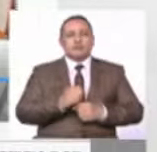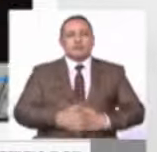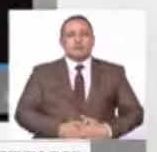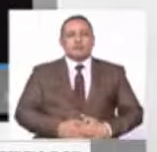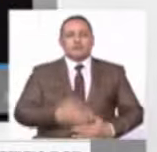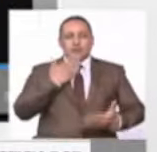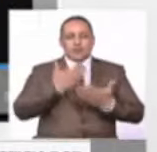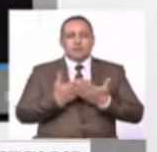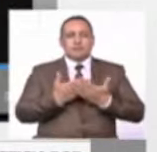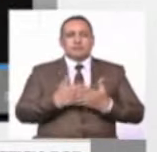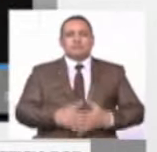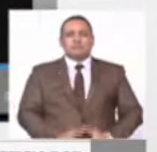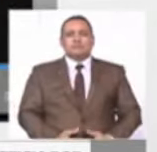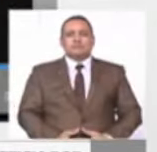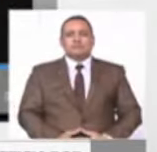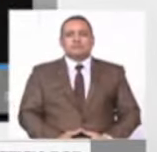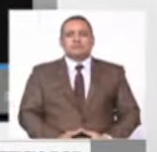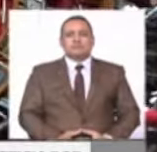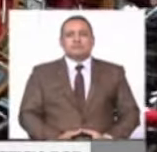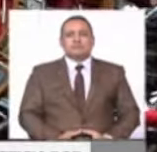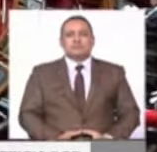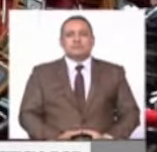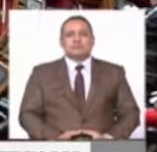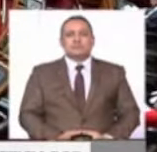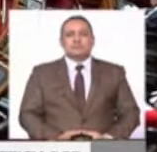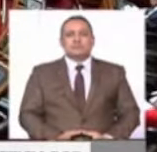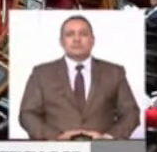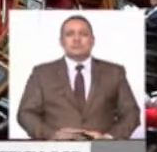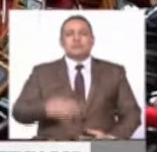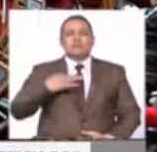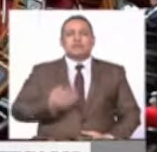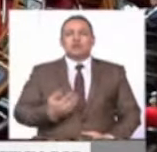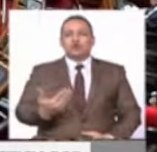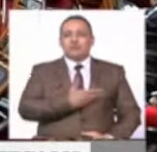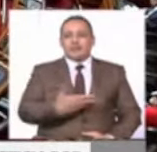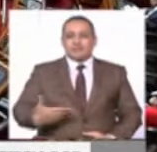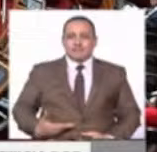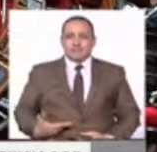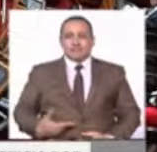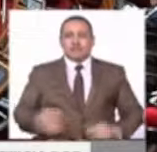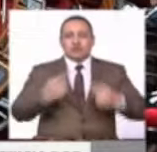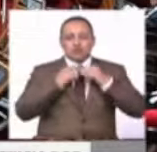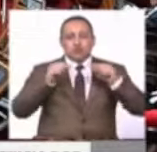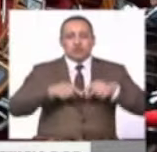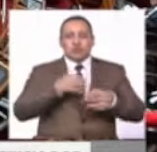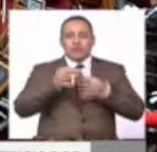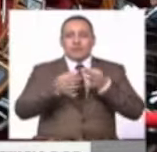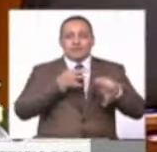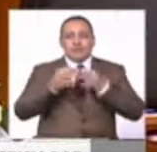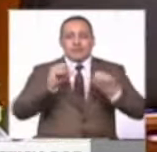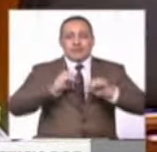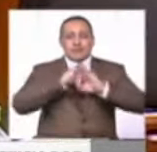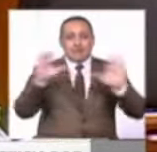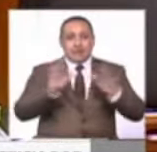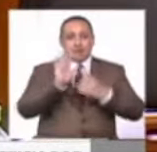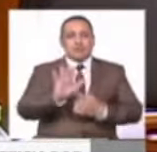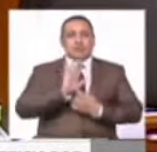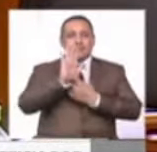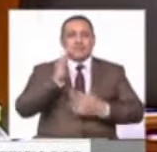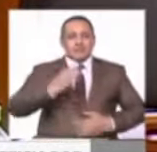Gracias doctor señor presidente debo especificar y dar a